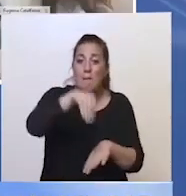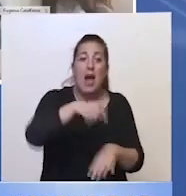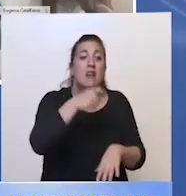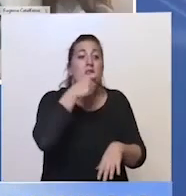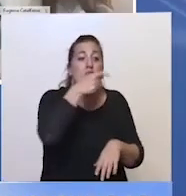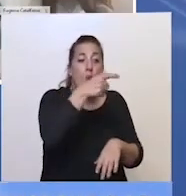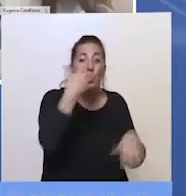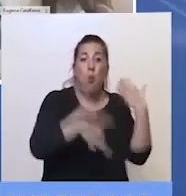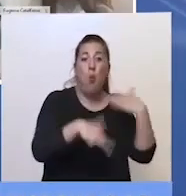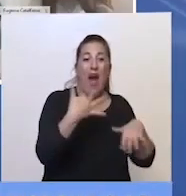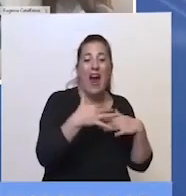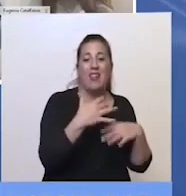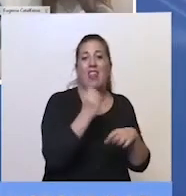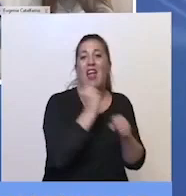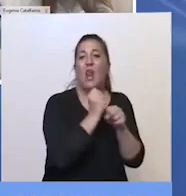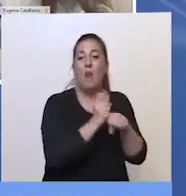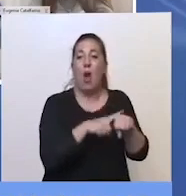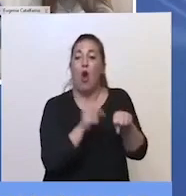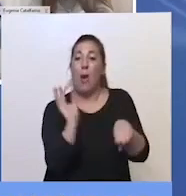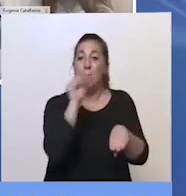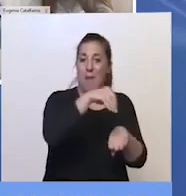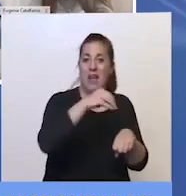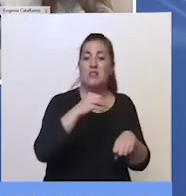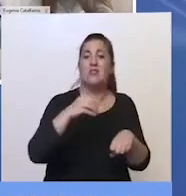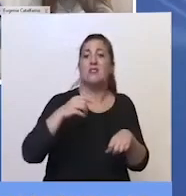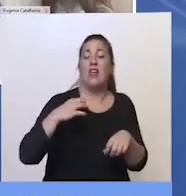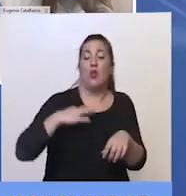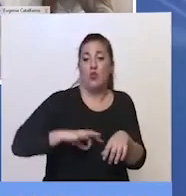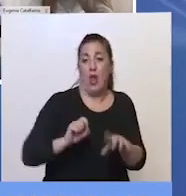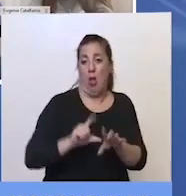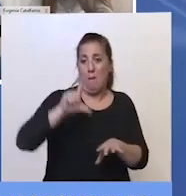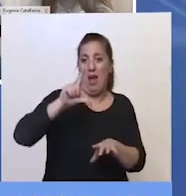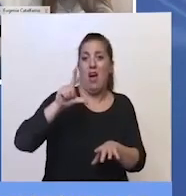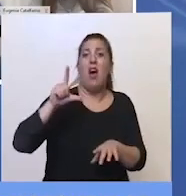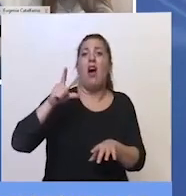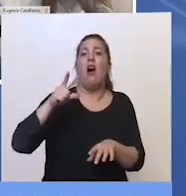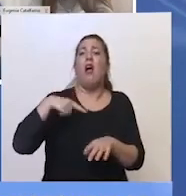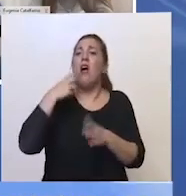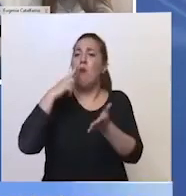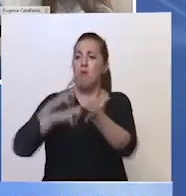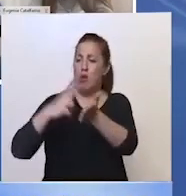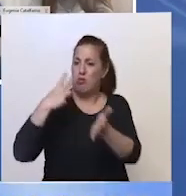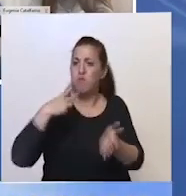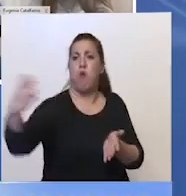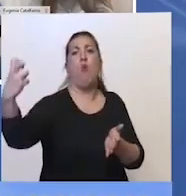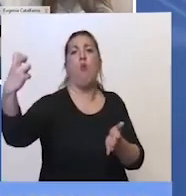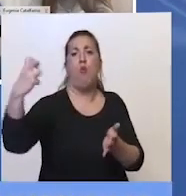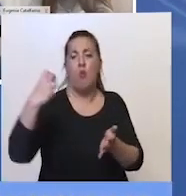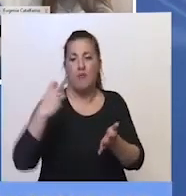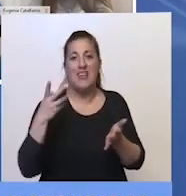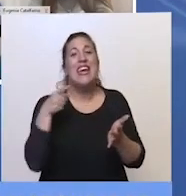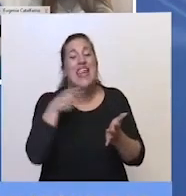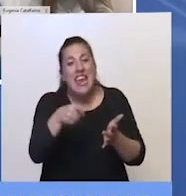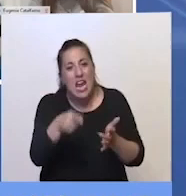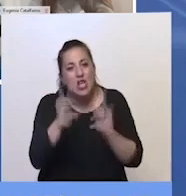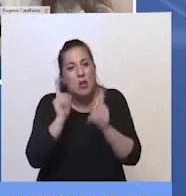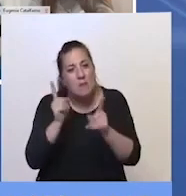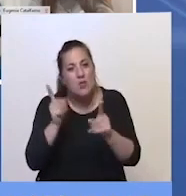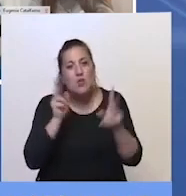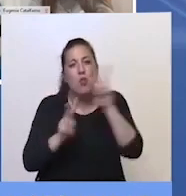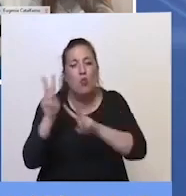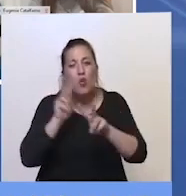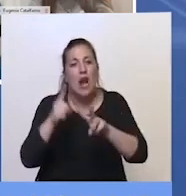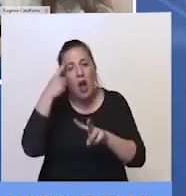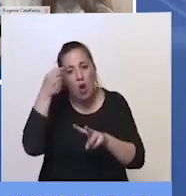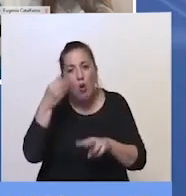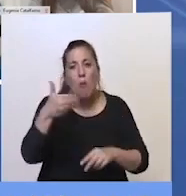que hizo lo mismo que ganó en la primera. Eso es lo que se busca. Y eso es lo que insisto cuando miramos para adelante. En